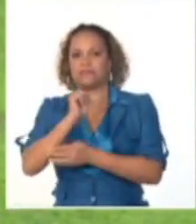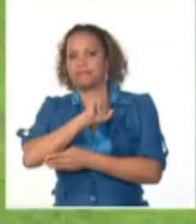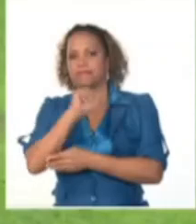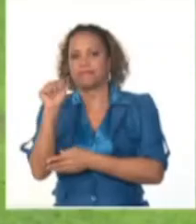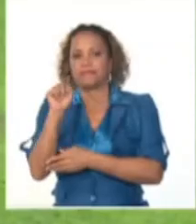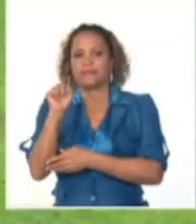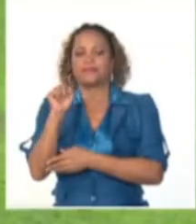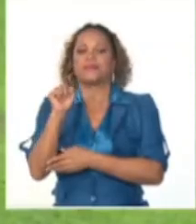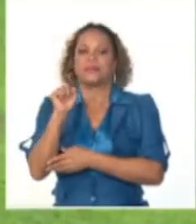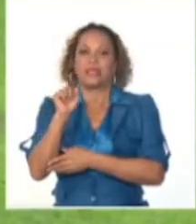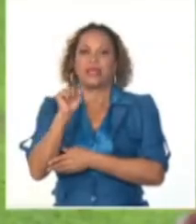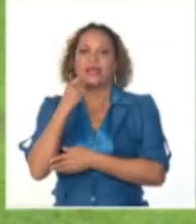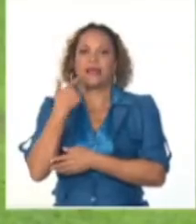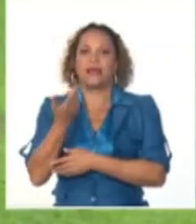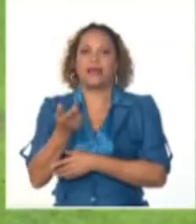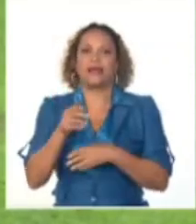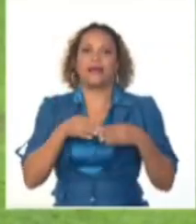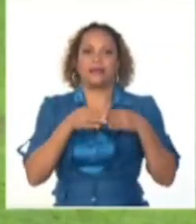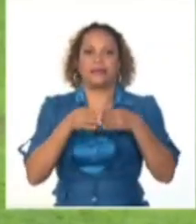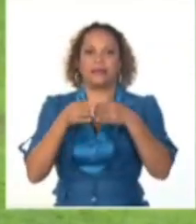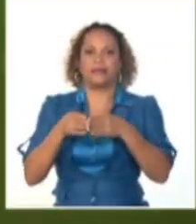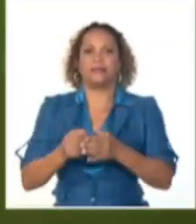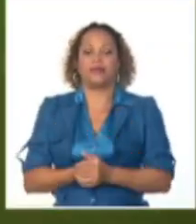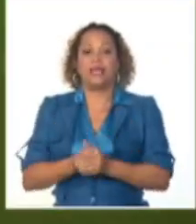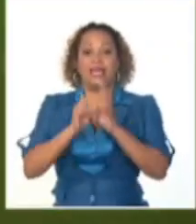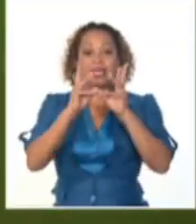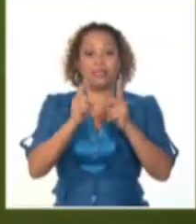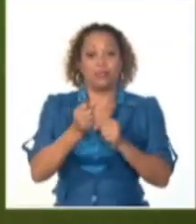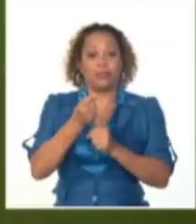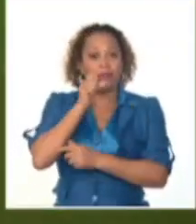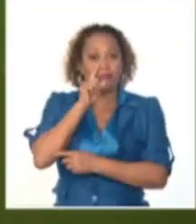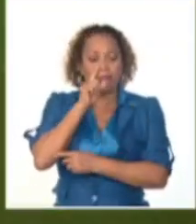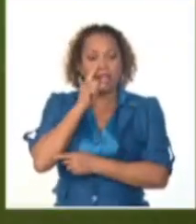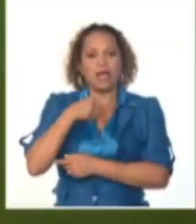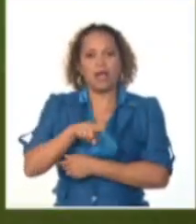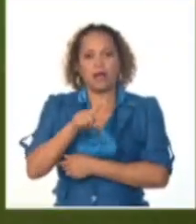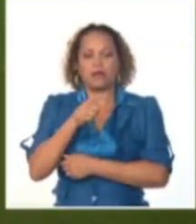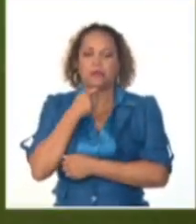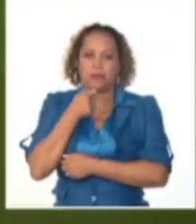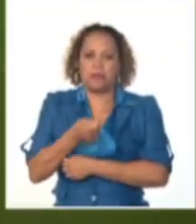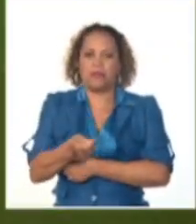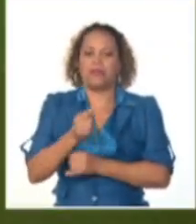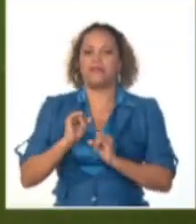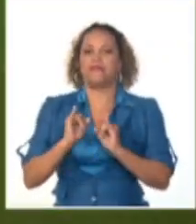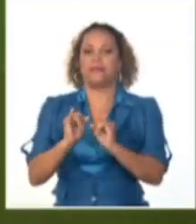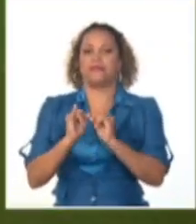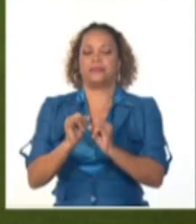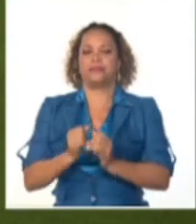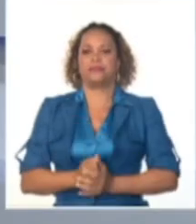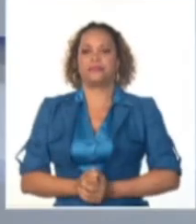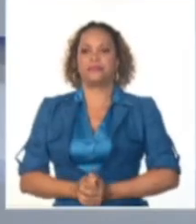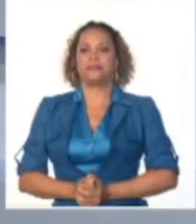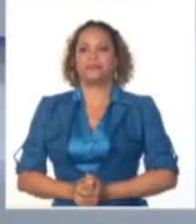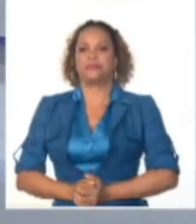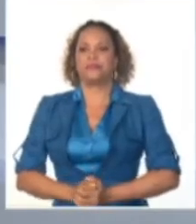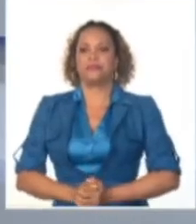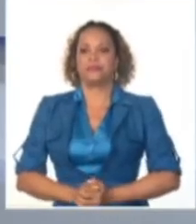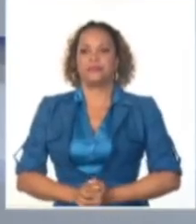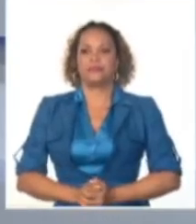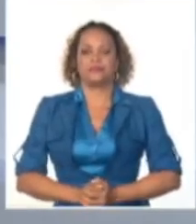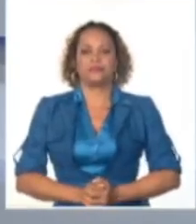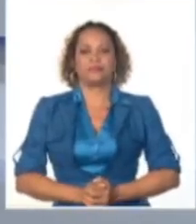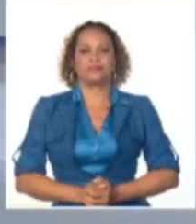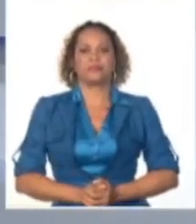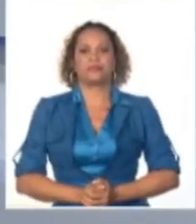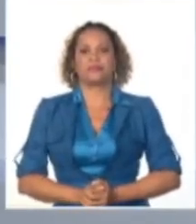los alazanes. El resultado final de este desafío lo daremos en próximos espacios informativos.